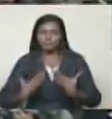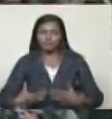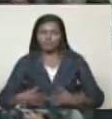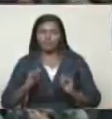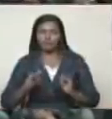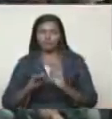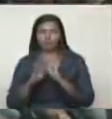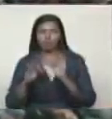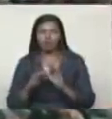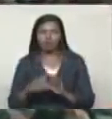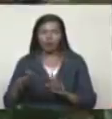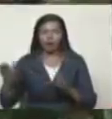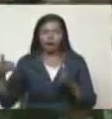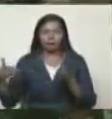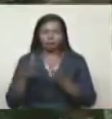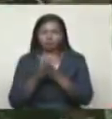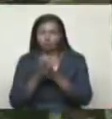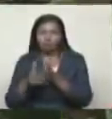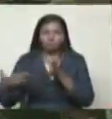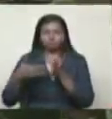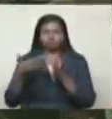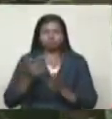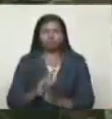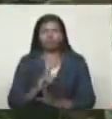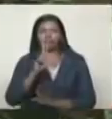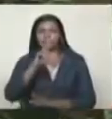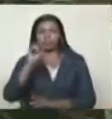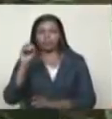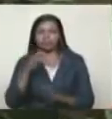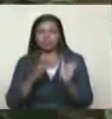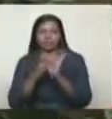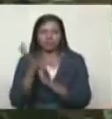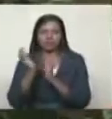intento de golpe de Estado el pasado 30 de abril.